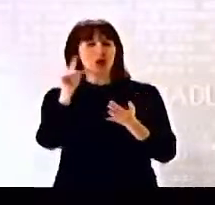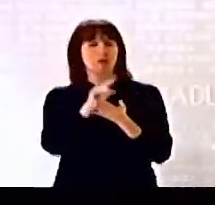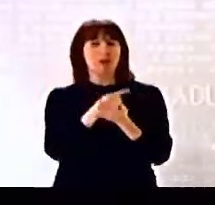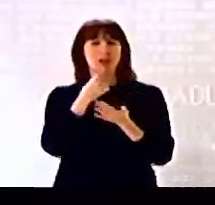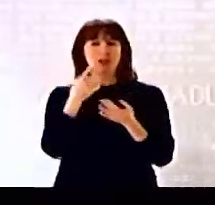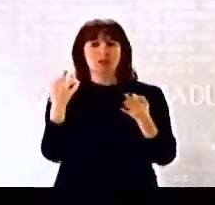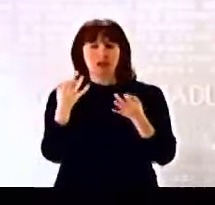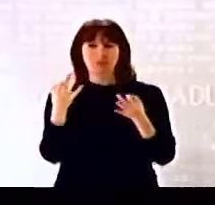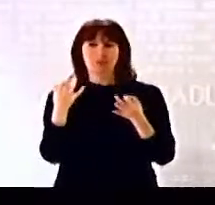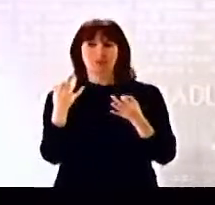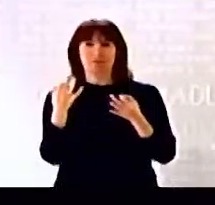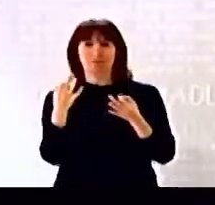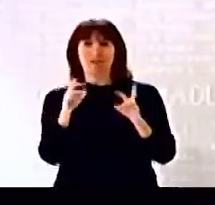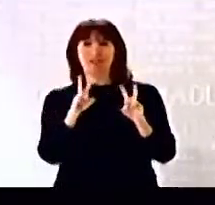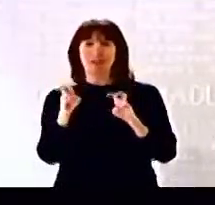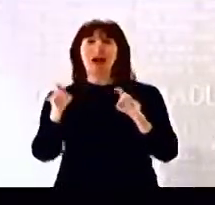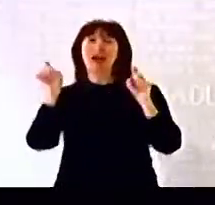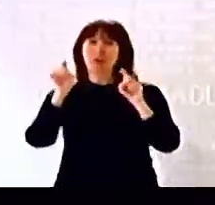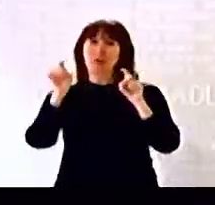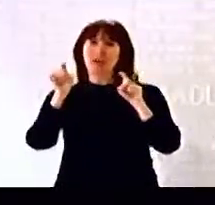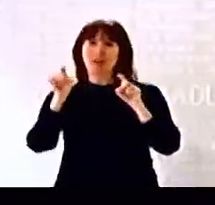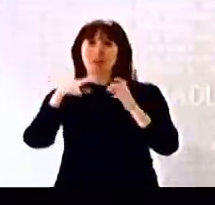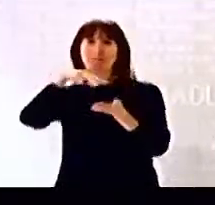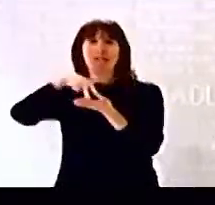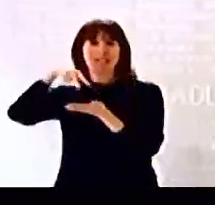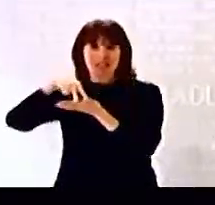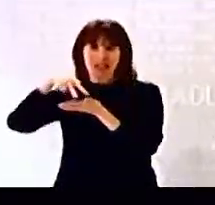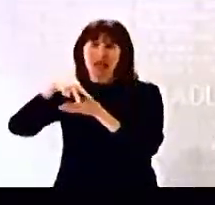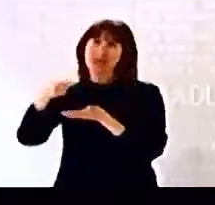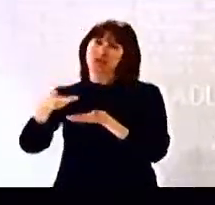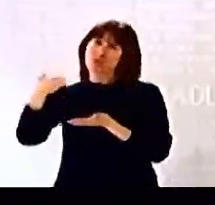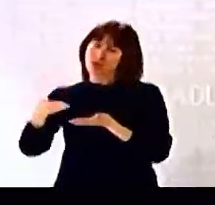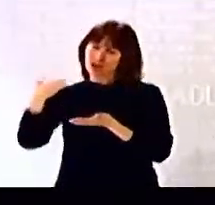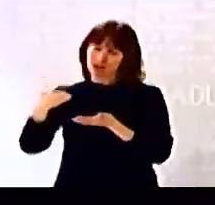la bondad de la educación presencial,